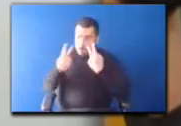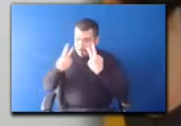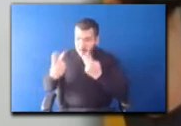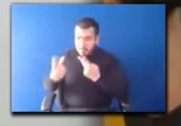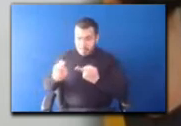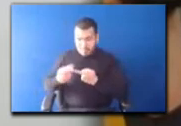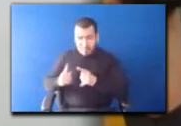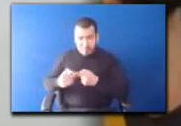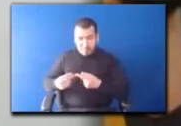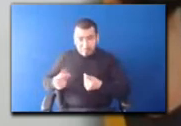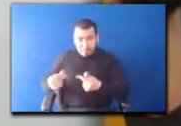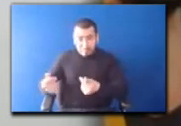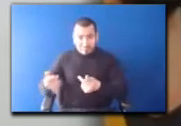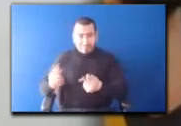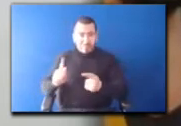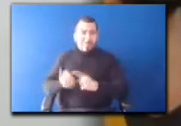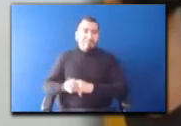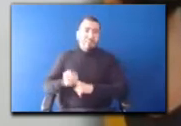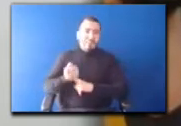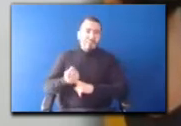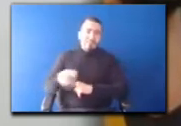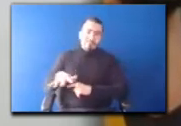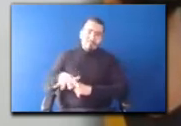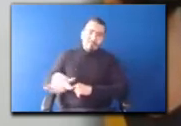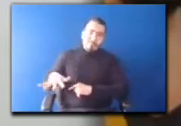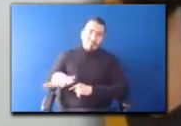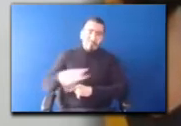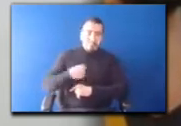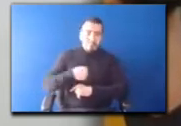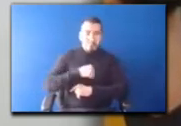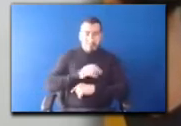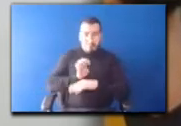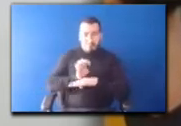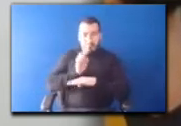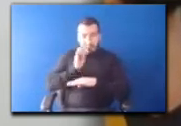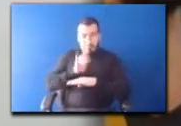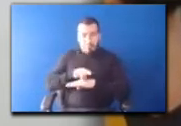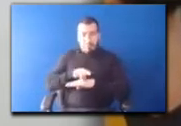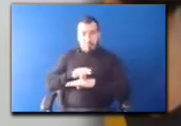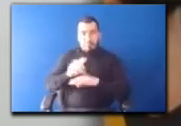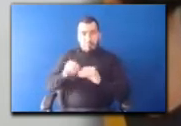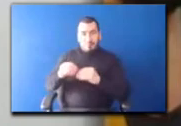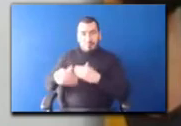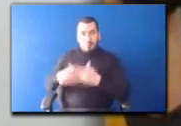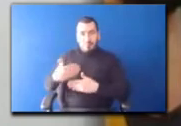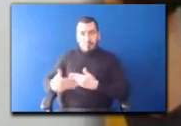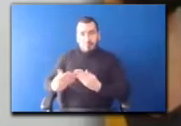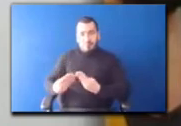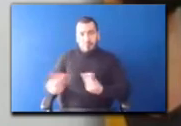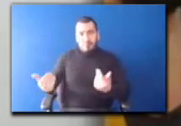todavía falta para esa industria, y como autoridad lo vemos así, un proceso todavía demasiado lento.